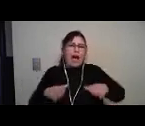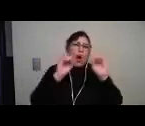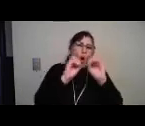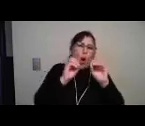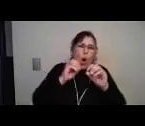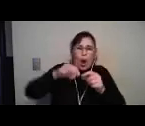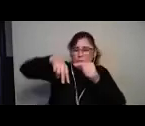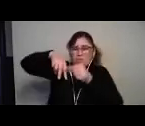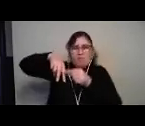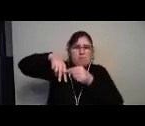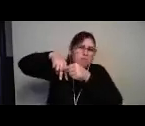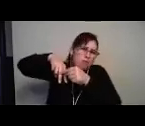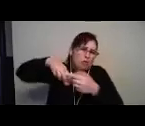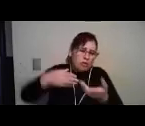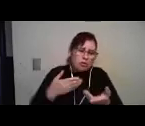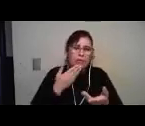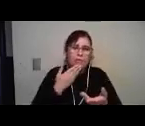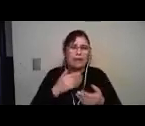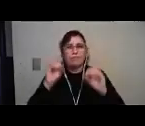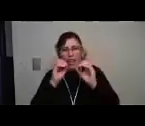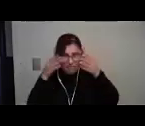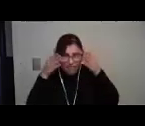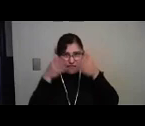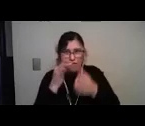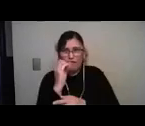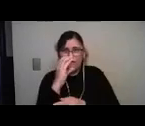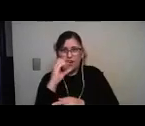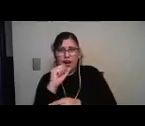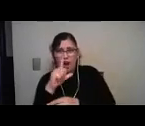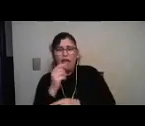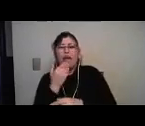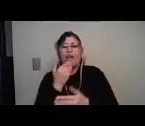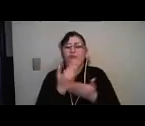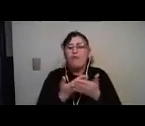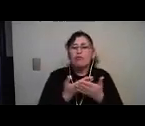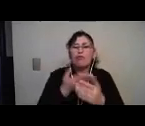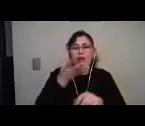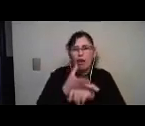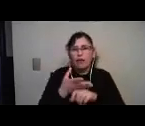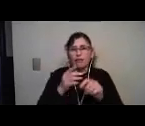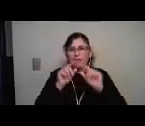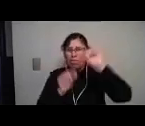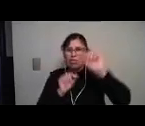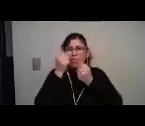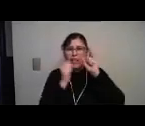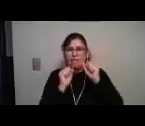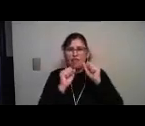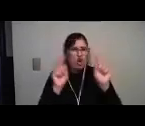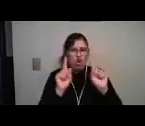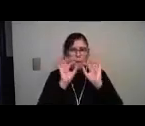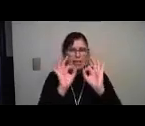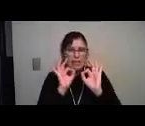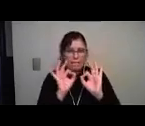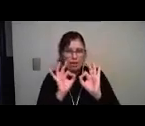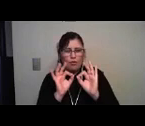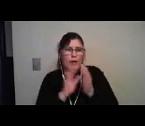central. Y focal cuando ocasiona alteraciones en algunos nervios específicos, ¿ya? Como puede ser